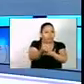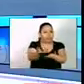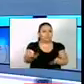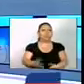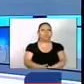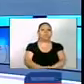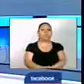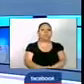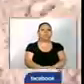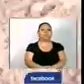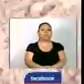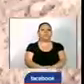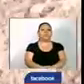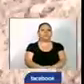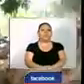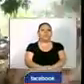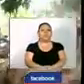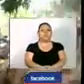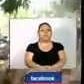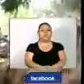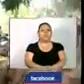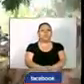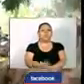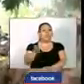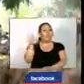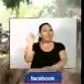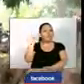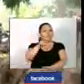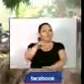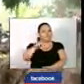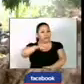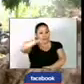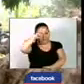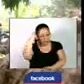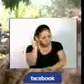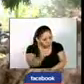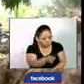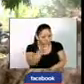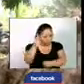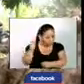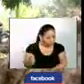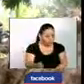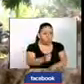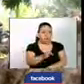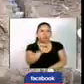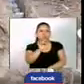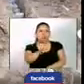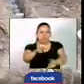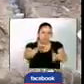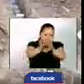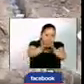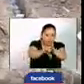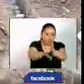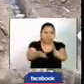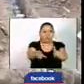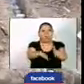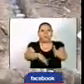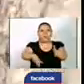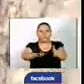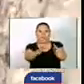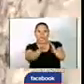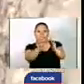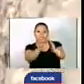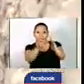detalles iniciaron hace un par de semanas en la excavación de la fundación de una